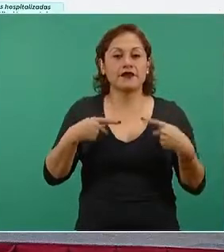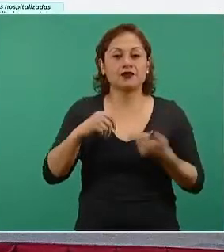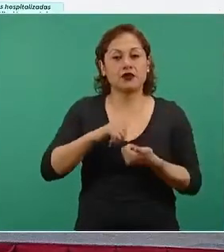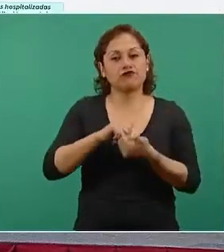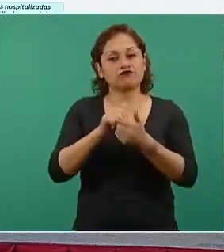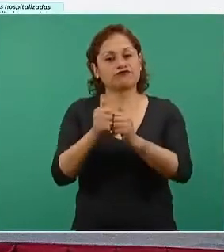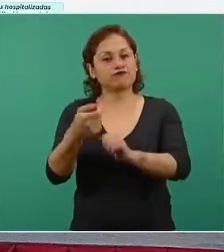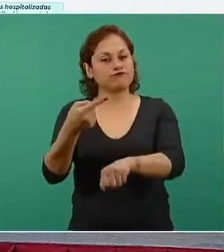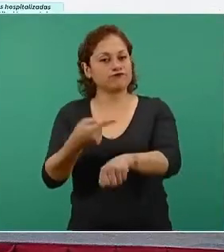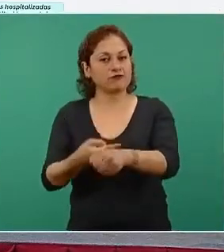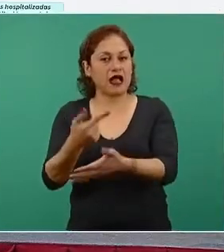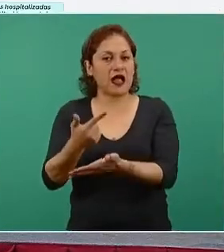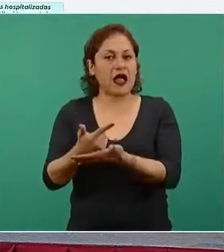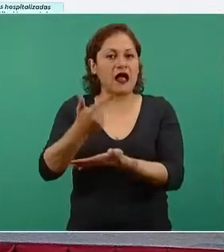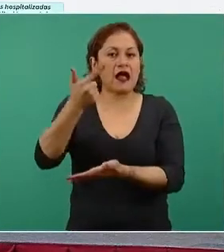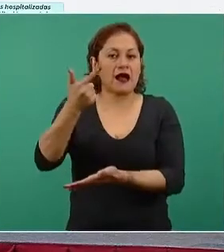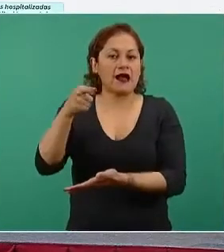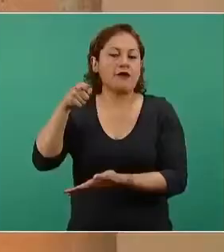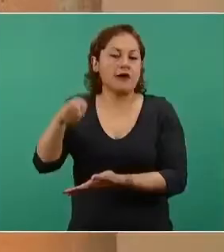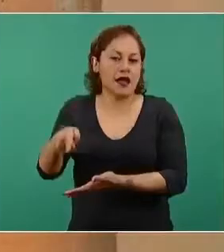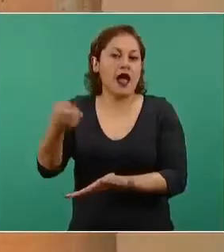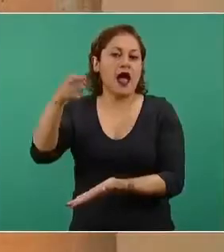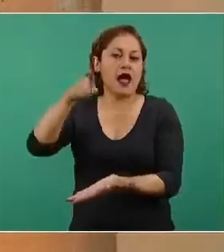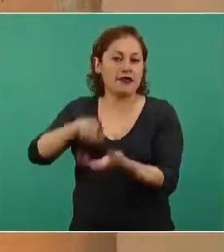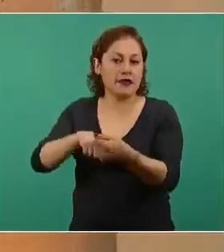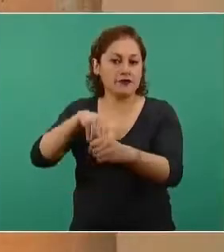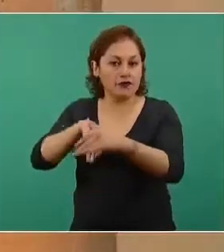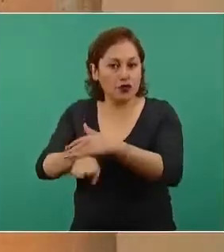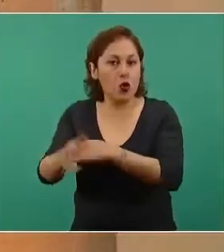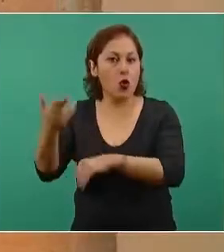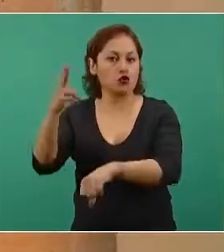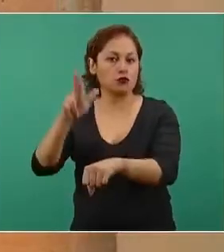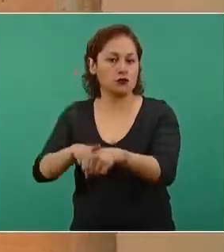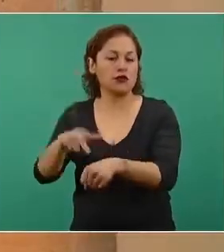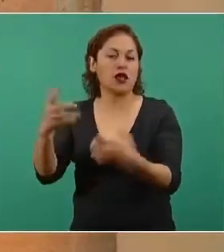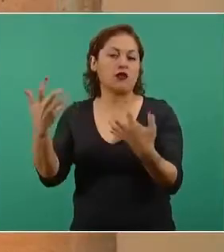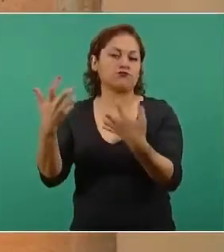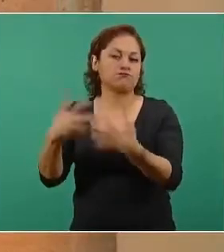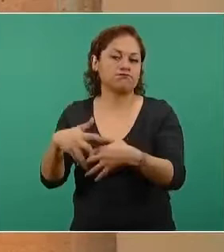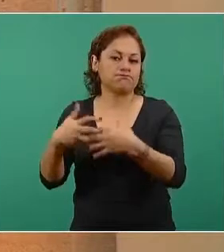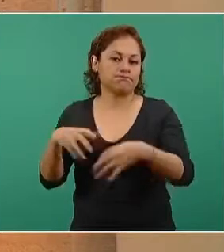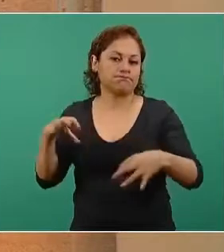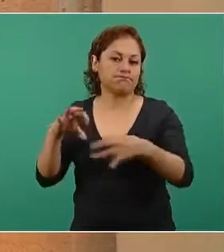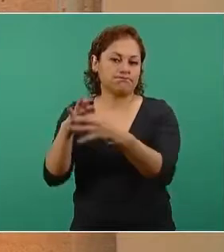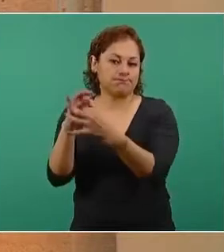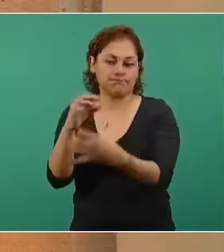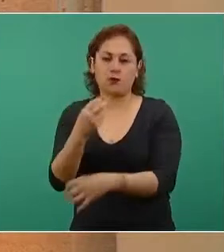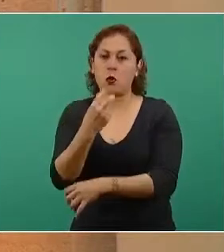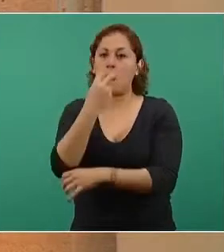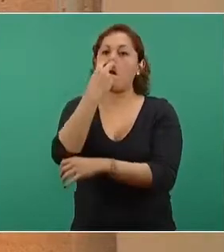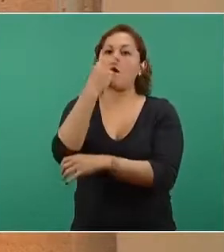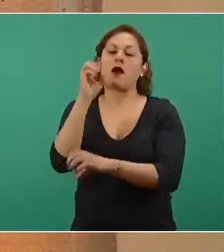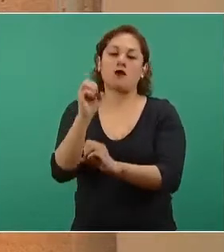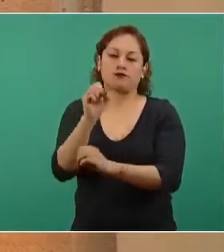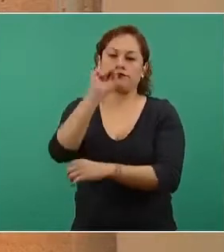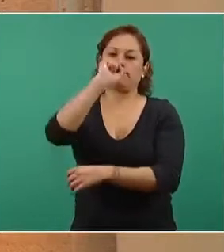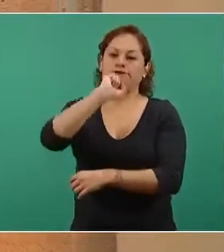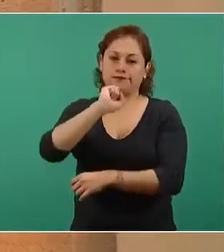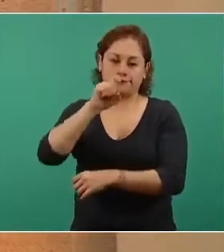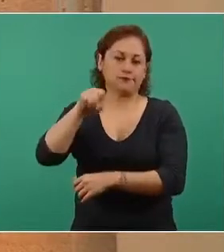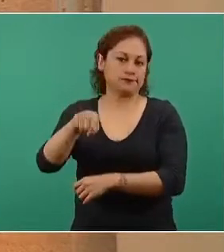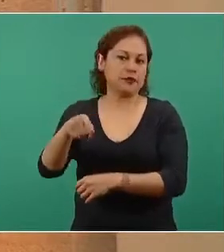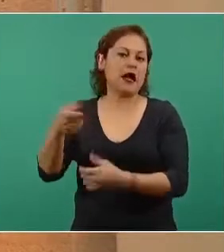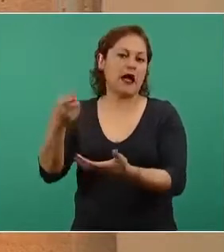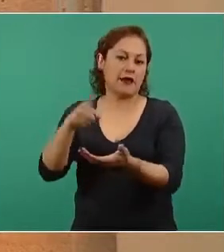graves y que requieren apoyo mecánico de ventilatorio, y que generalmente se encuentran en las áreas de unidades de cuidados